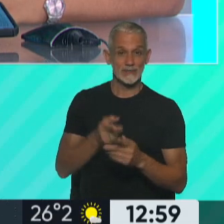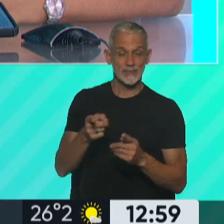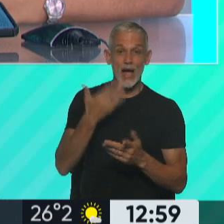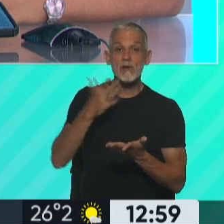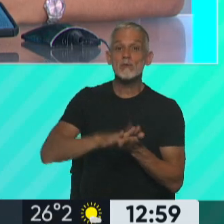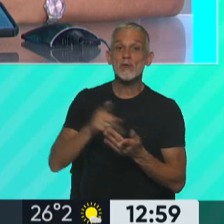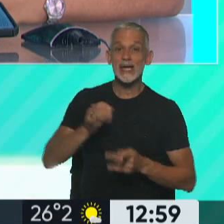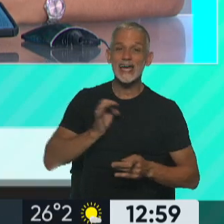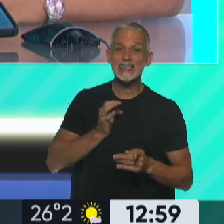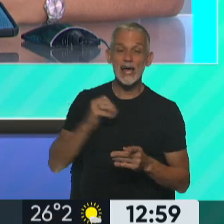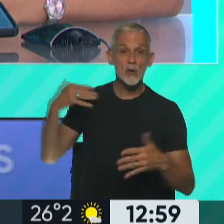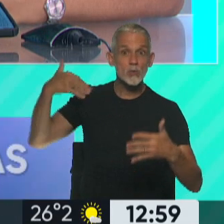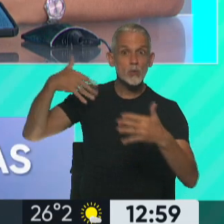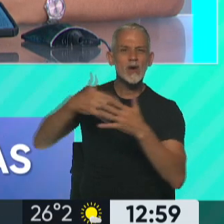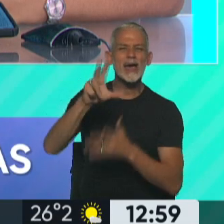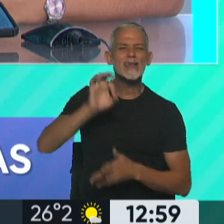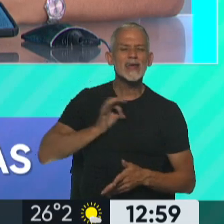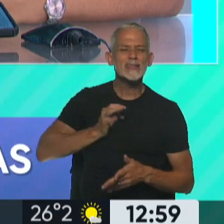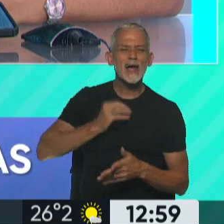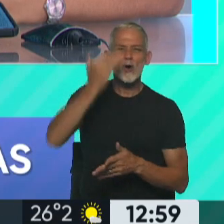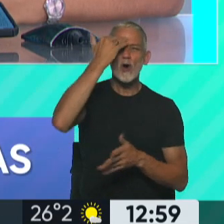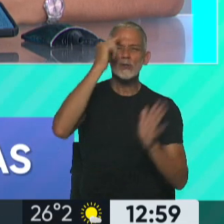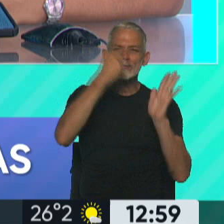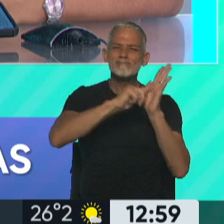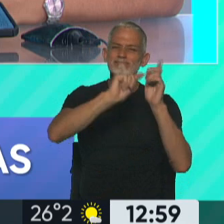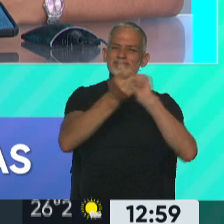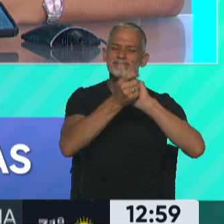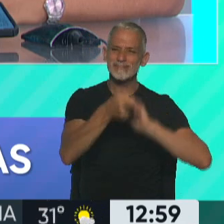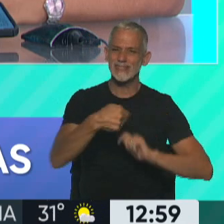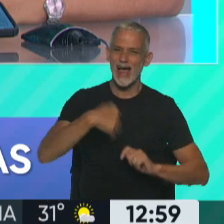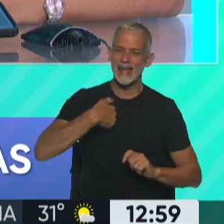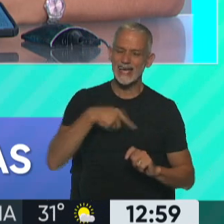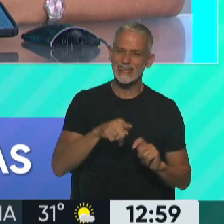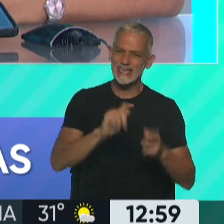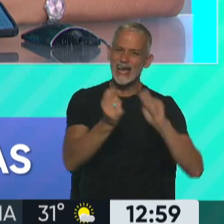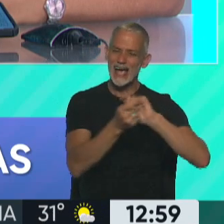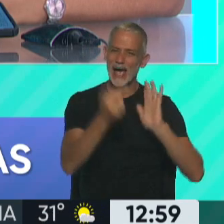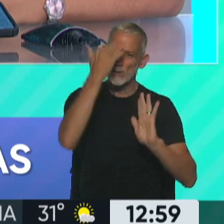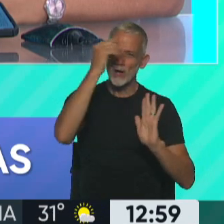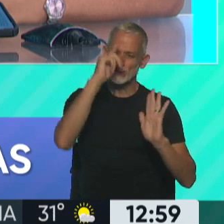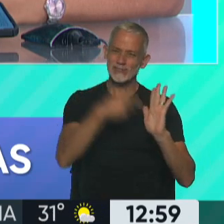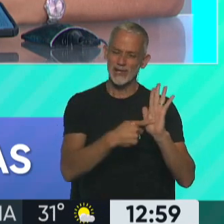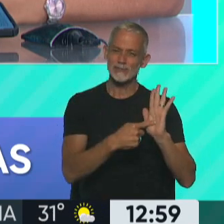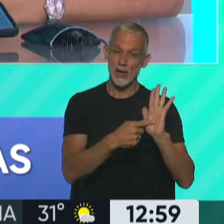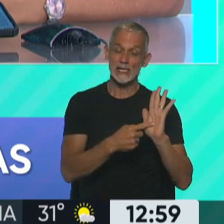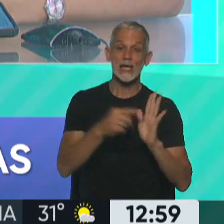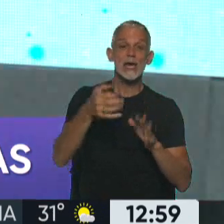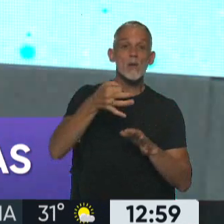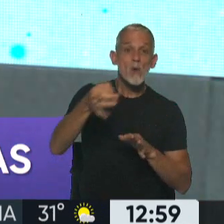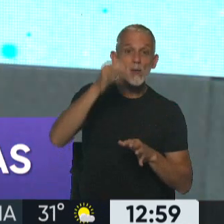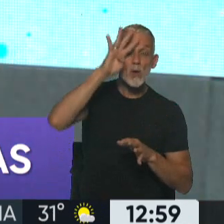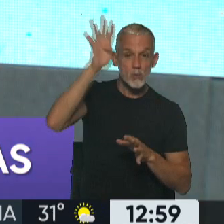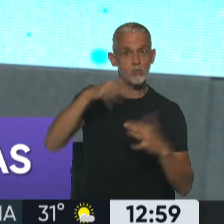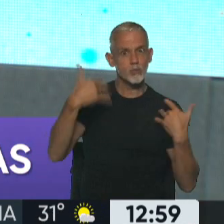este año se cumplen 30 años de la reforma constitucional, de nuestra Constitución Nacional Argentina, y en lo que respecta a pueblos indígenas fue un